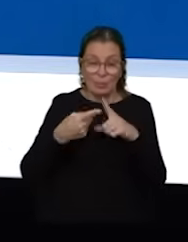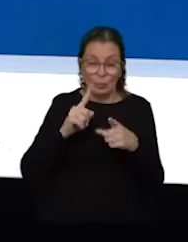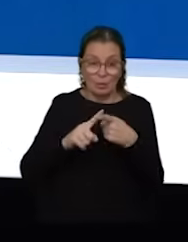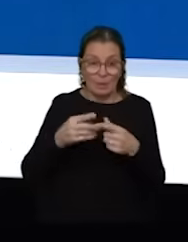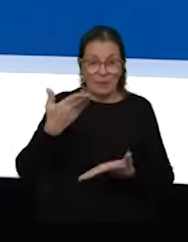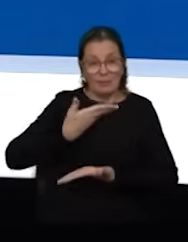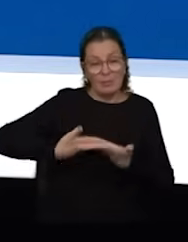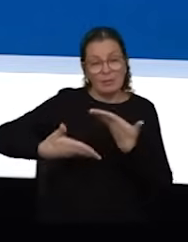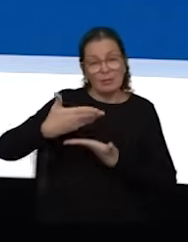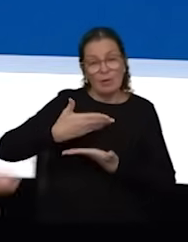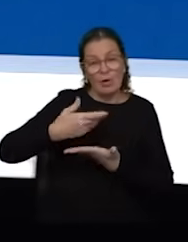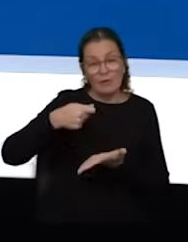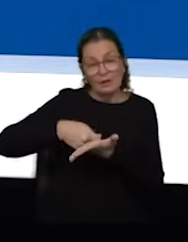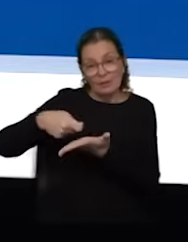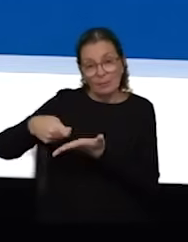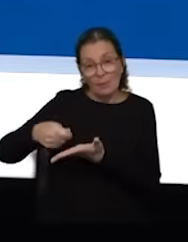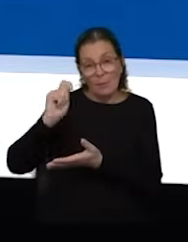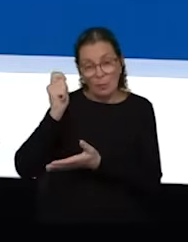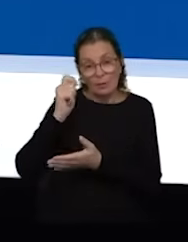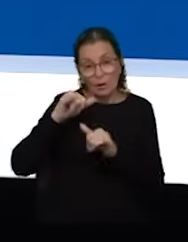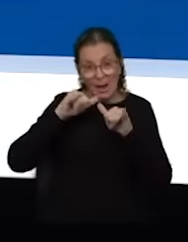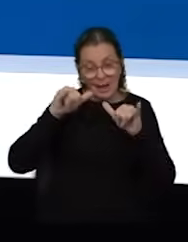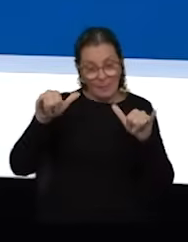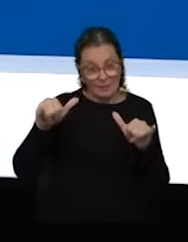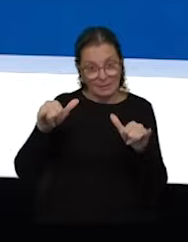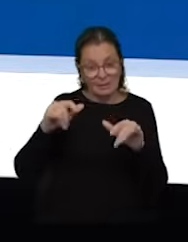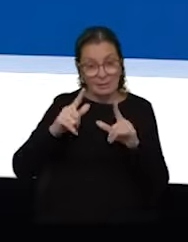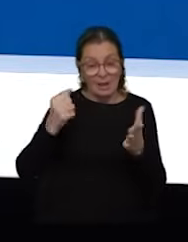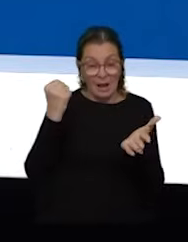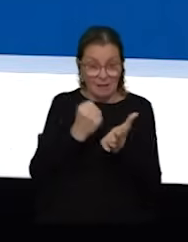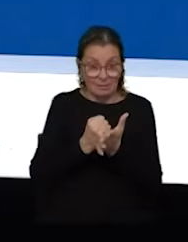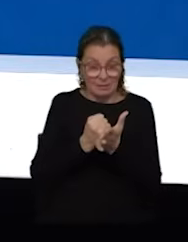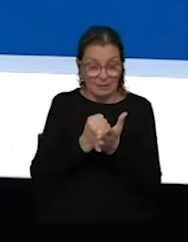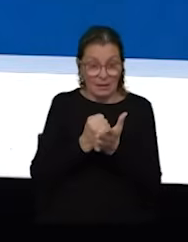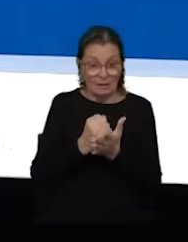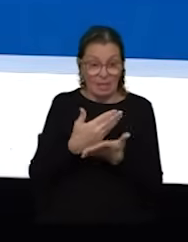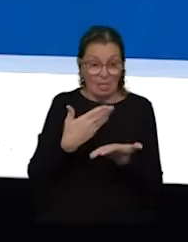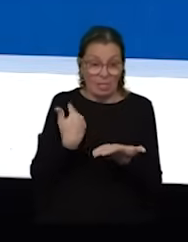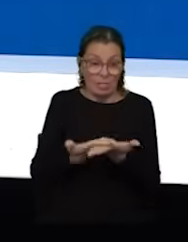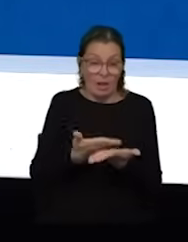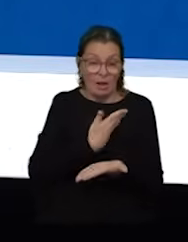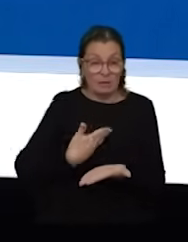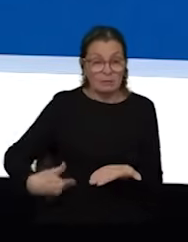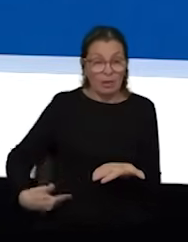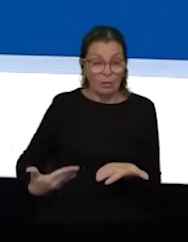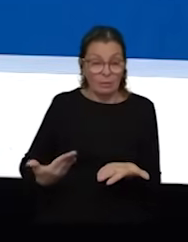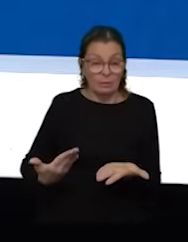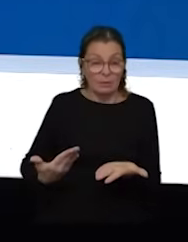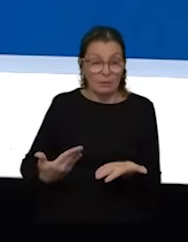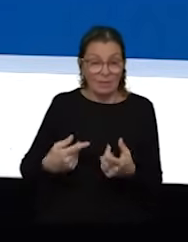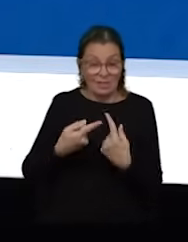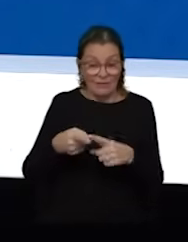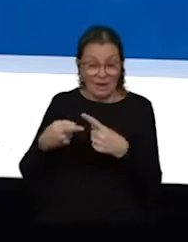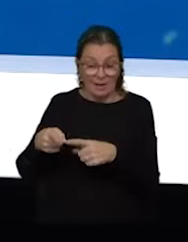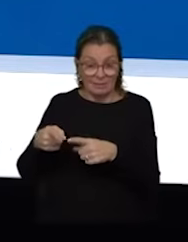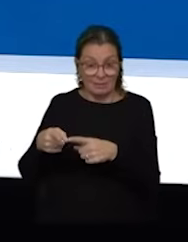participación de lo que es el financiamiento público en las campañas y la garantía que tiene que dar el estado eh en la pluralidad de